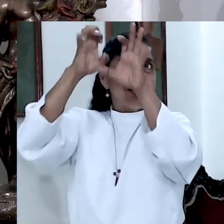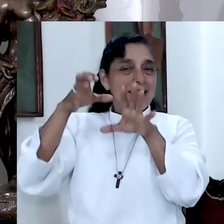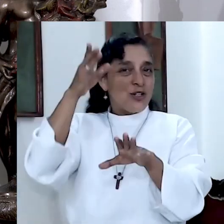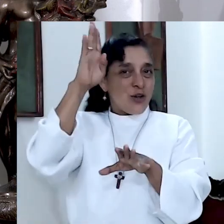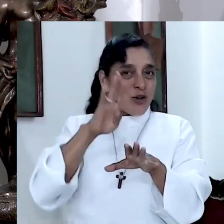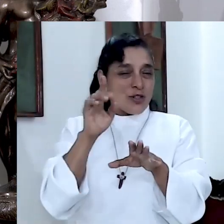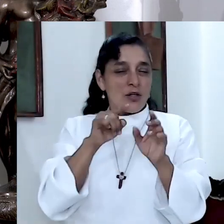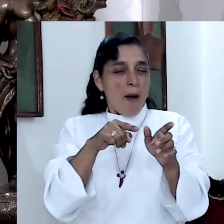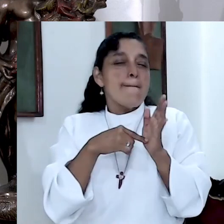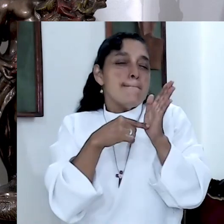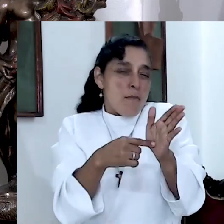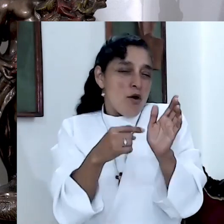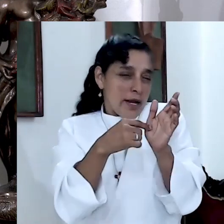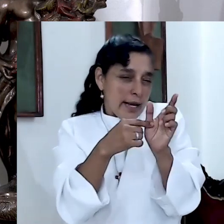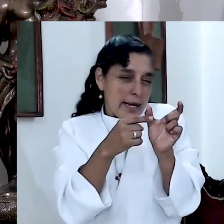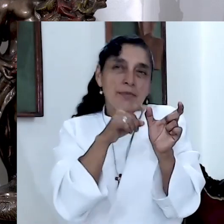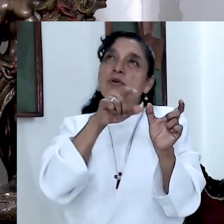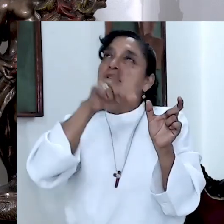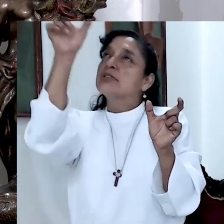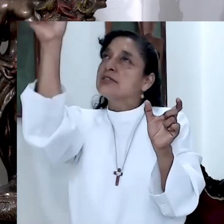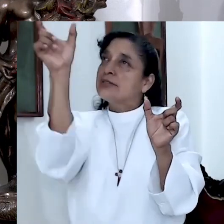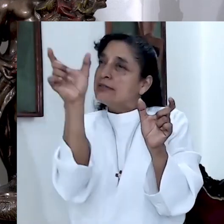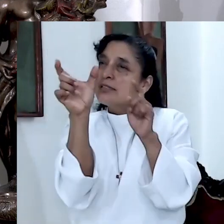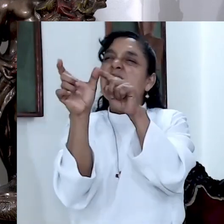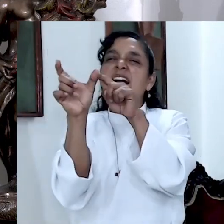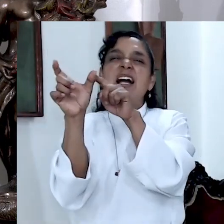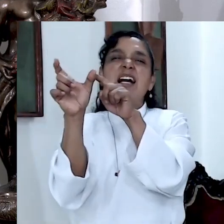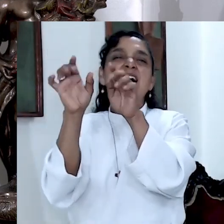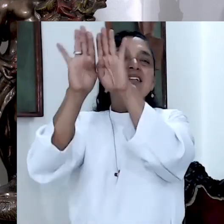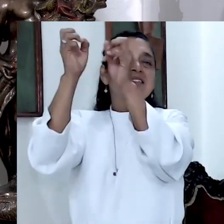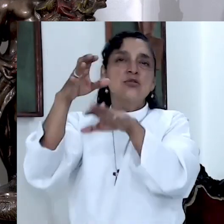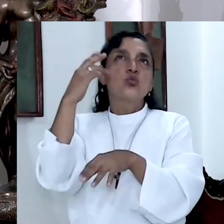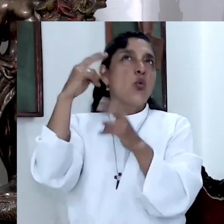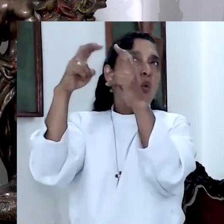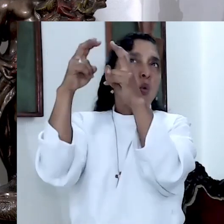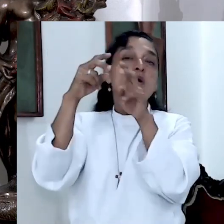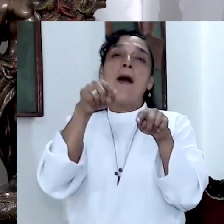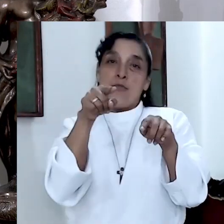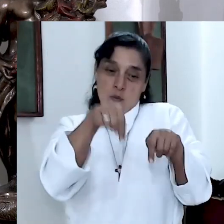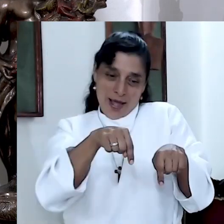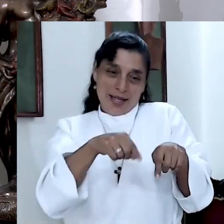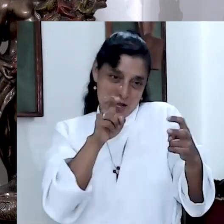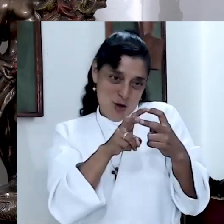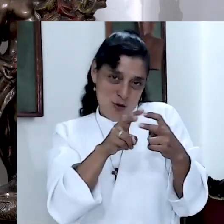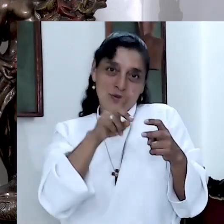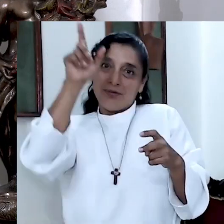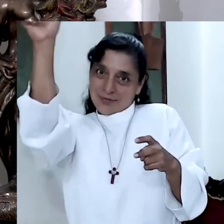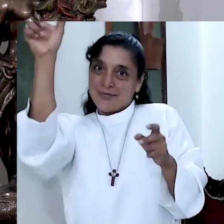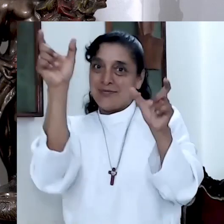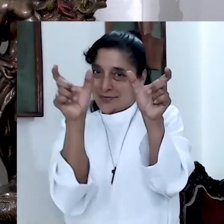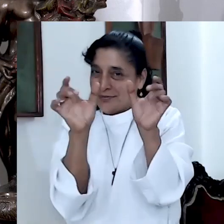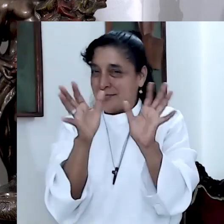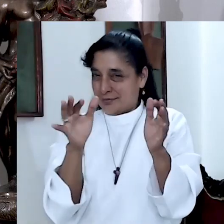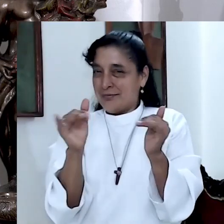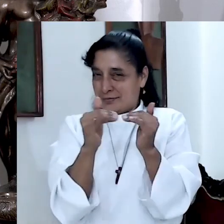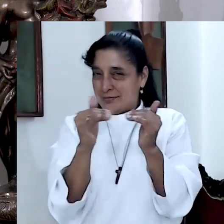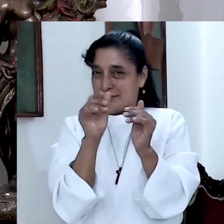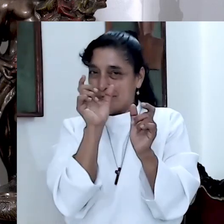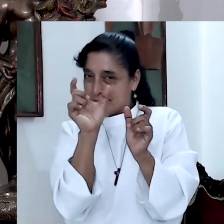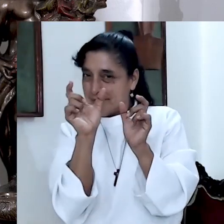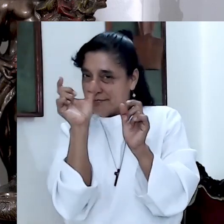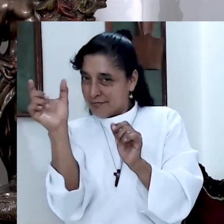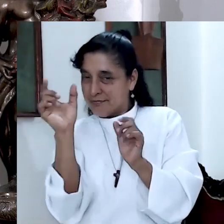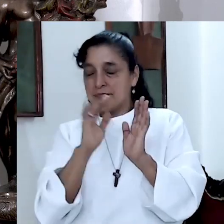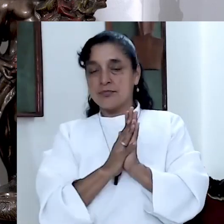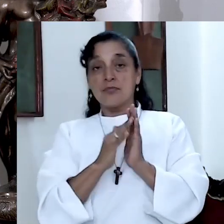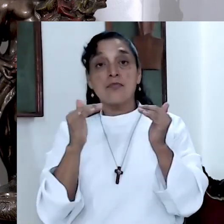parábola, del trigo y la cizaña, y que podríamos caracterizarla con una palabra: